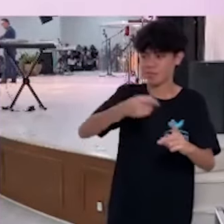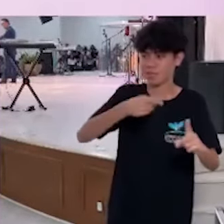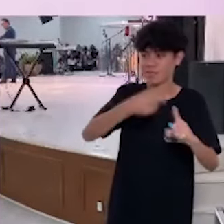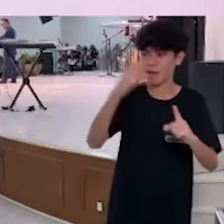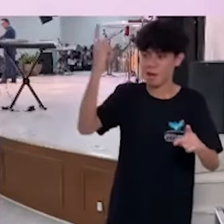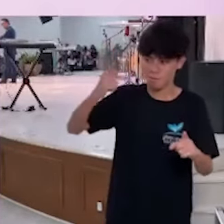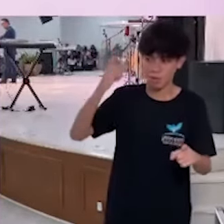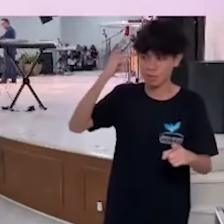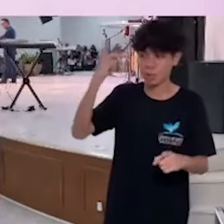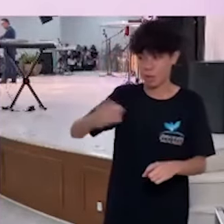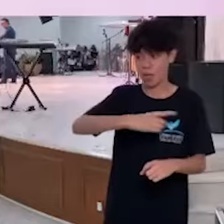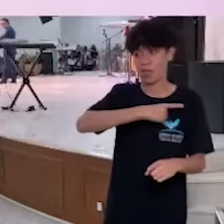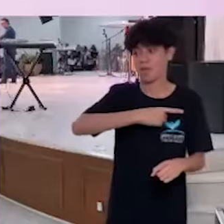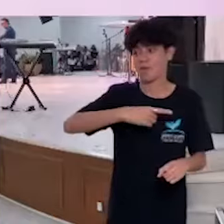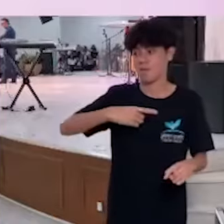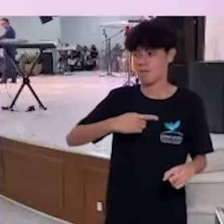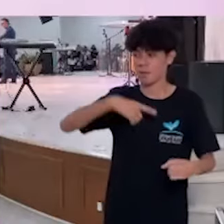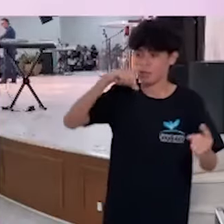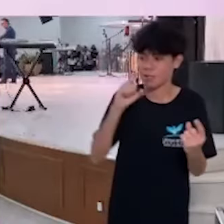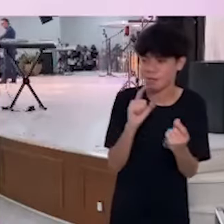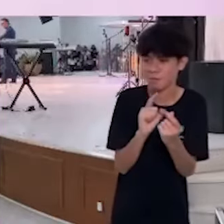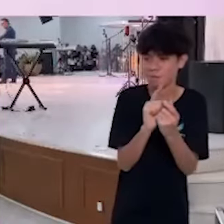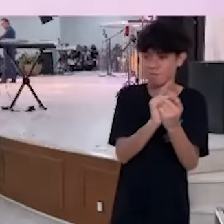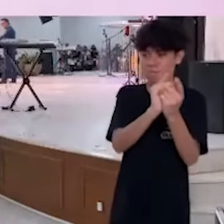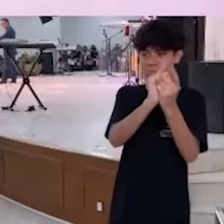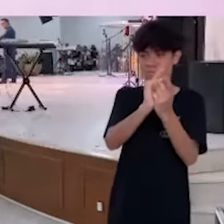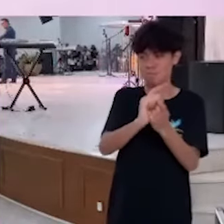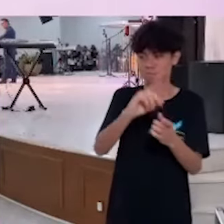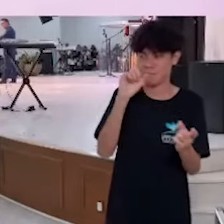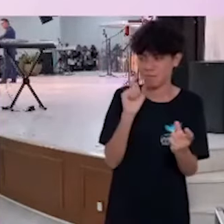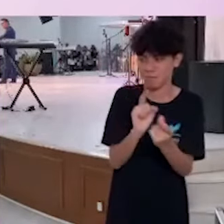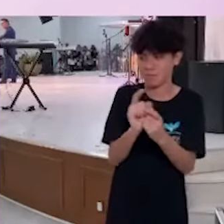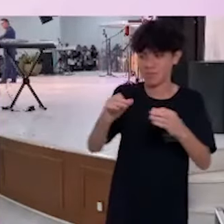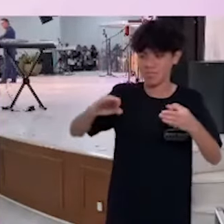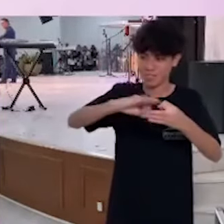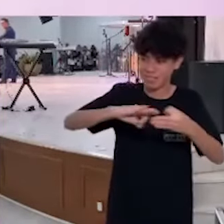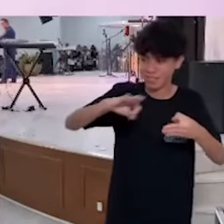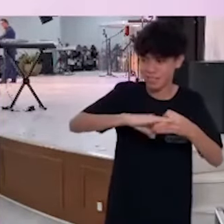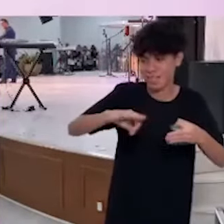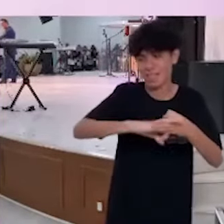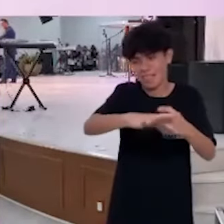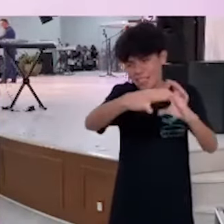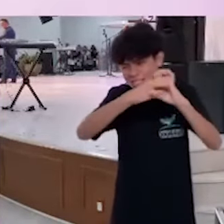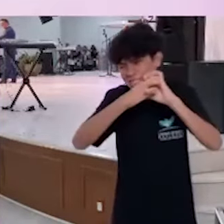¿Sí? ¿Eres mi fan? O sea, ¿eres fanática de mí? ¿Algo? ¿Por qué?